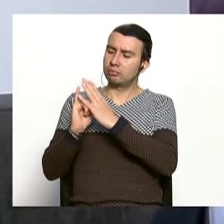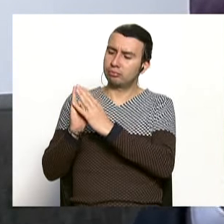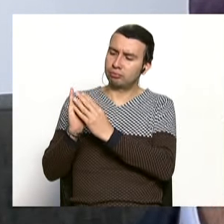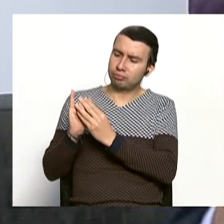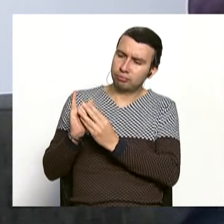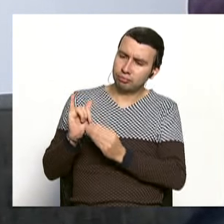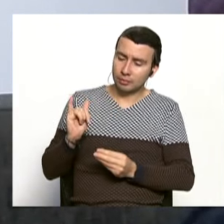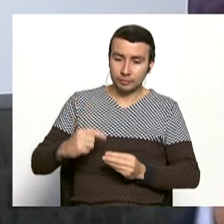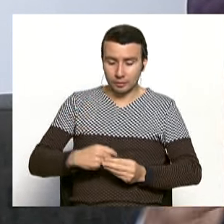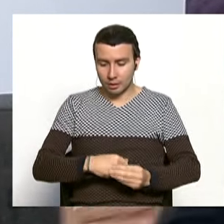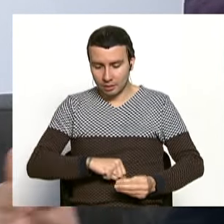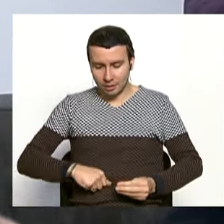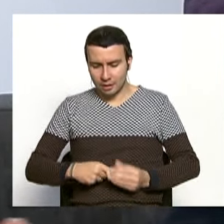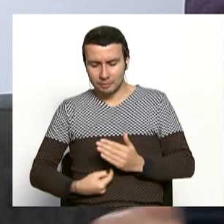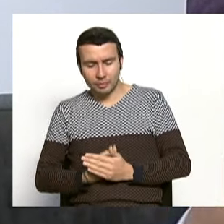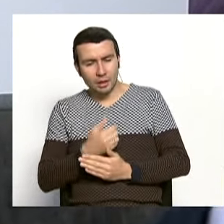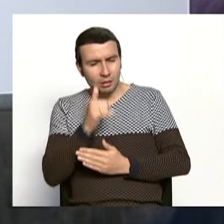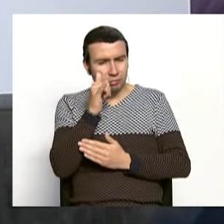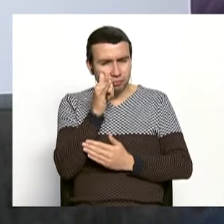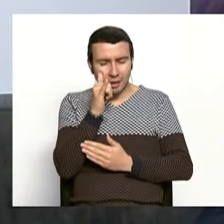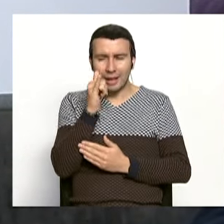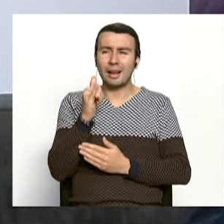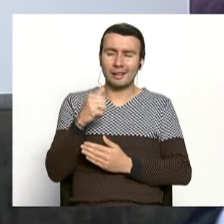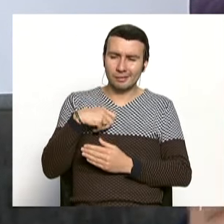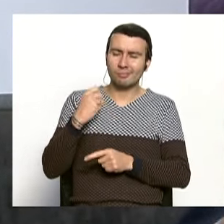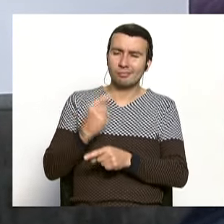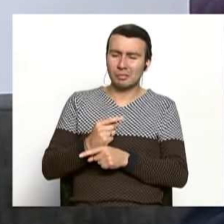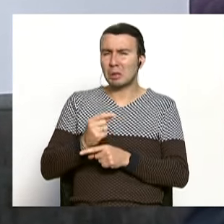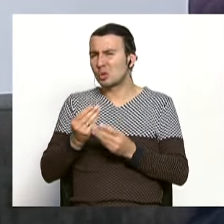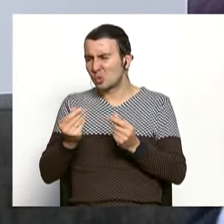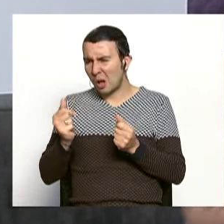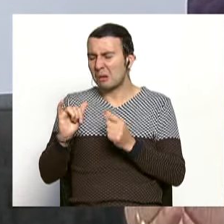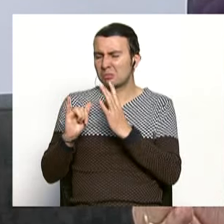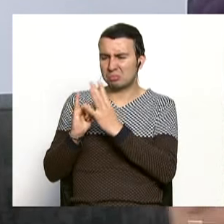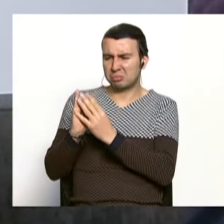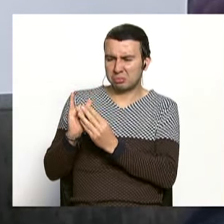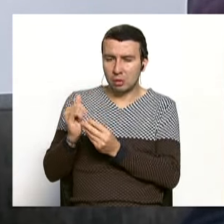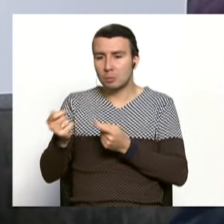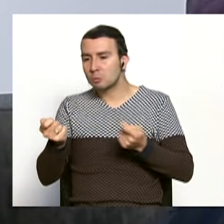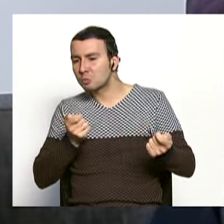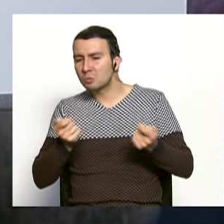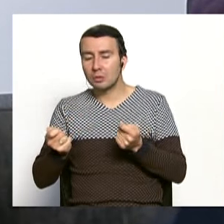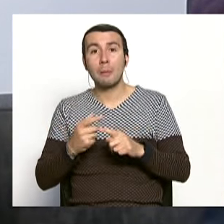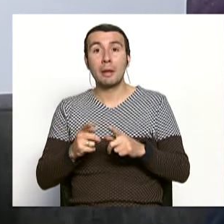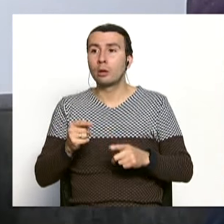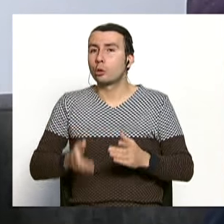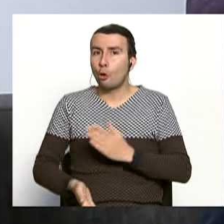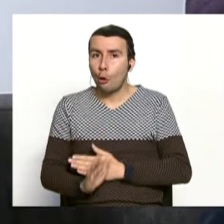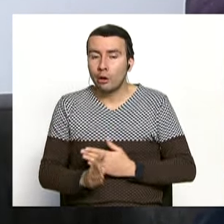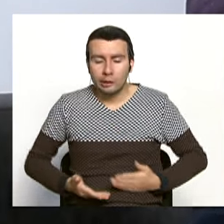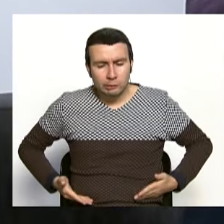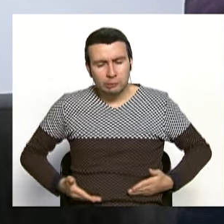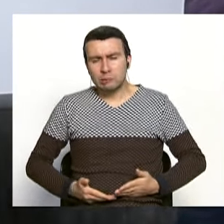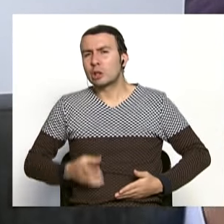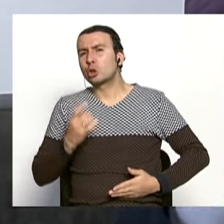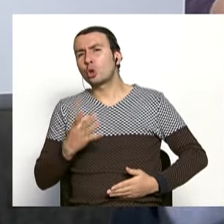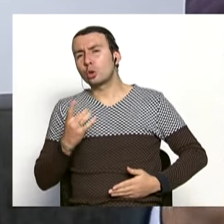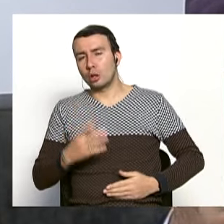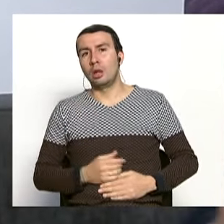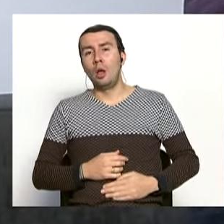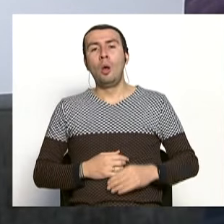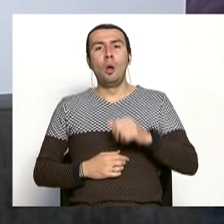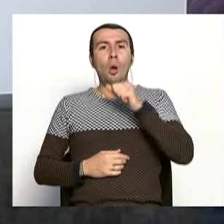laparoscopia resulta que la tiene o es una much es muy leve y le dan tratamiento pero la pente sigue con el dolor Entonces la